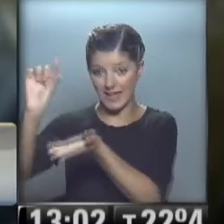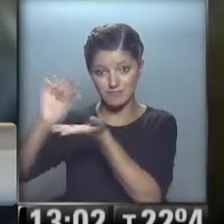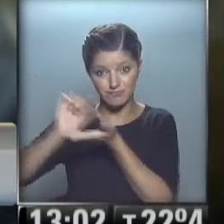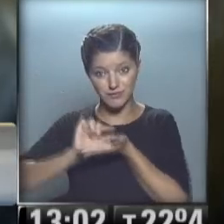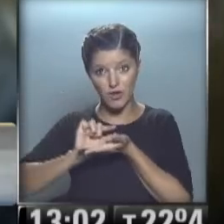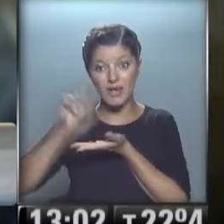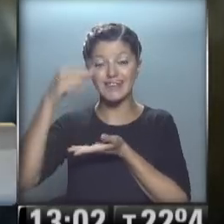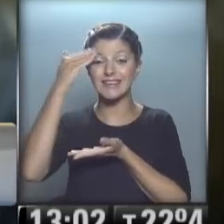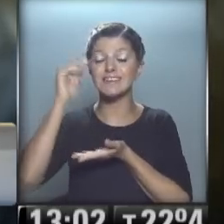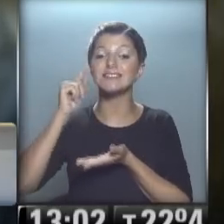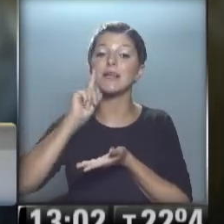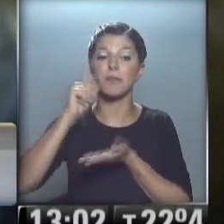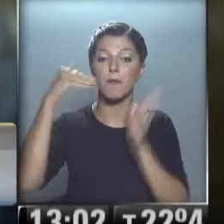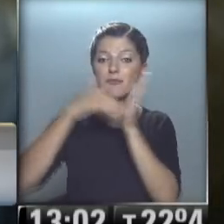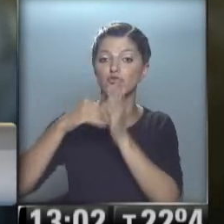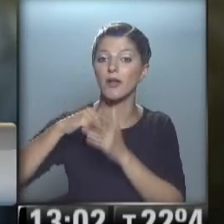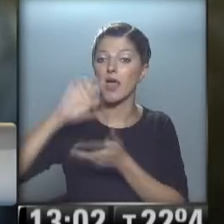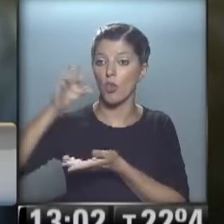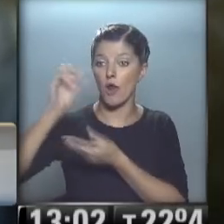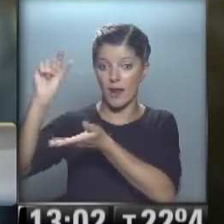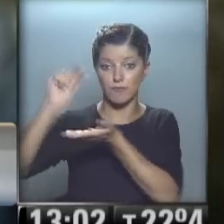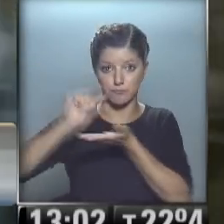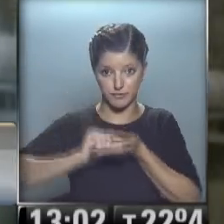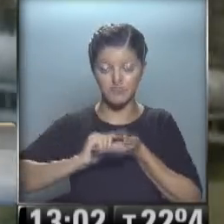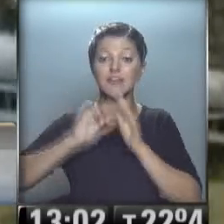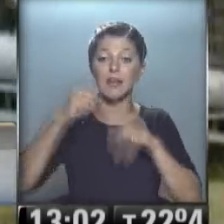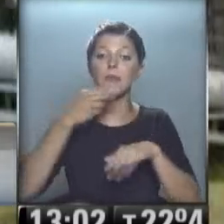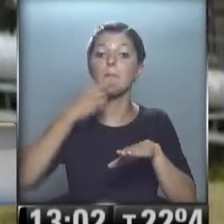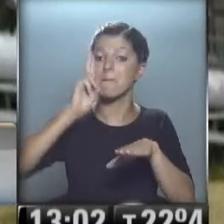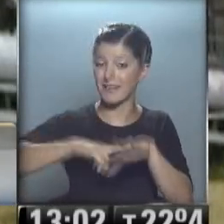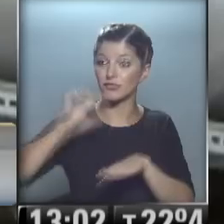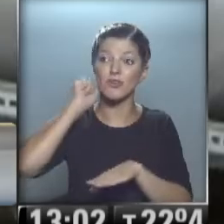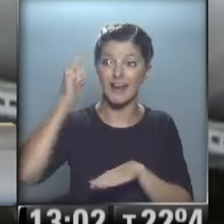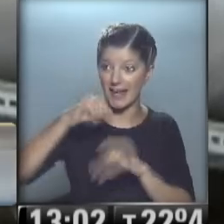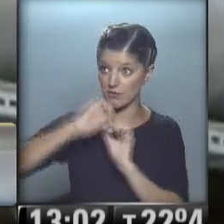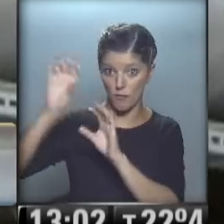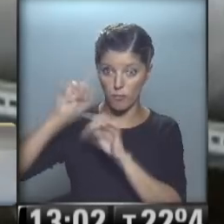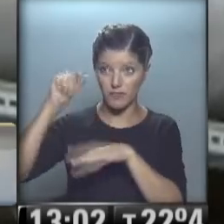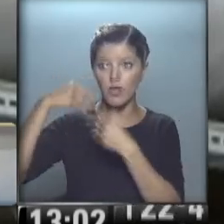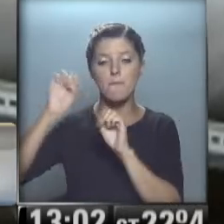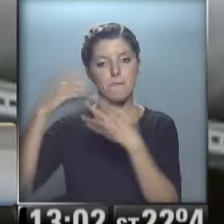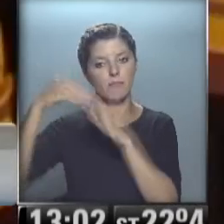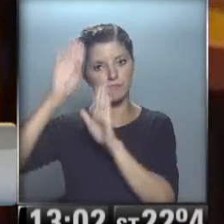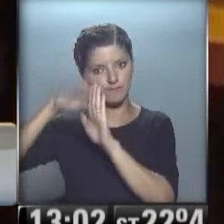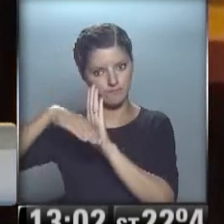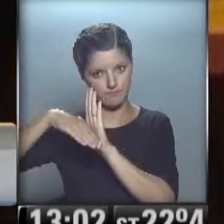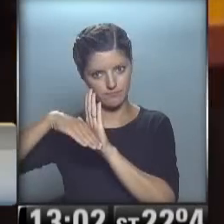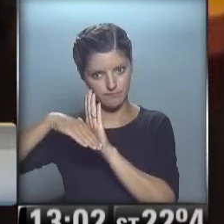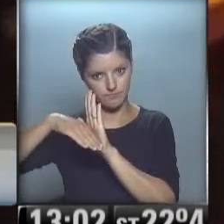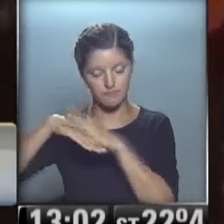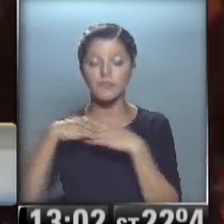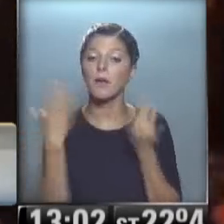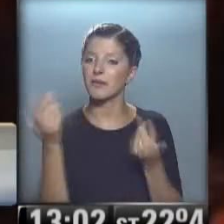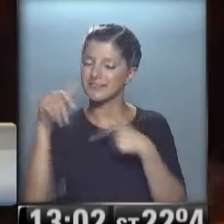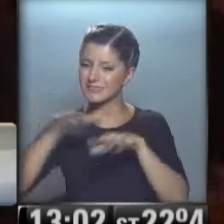préstamo de 15.000 millones de dólares y una rebaja en los precios del gas importado de Rusia. Pero el